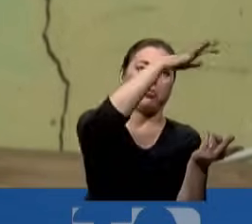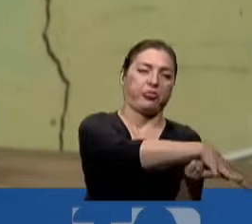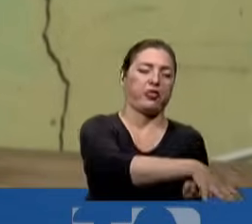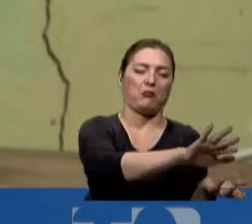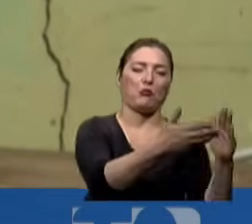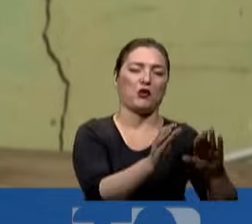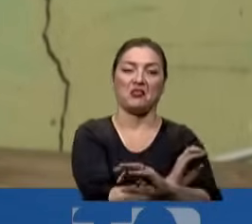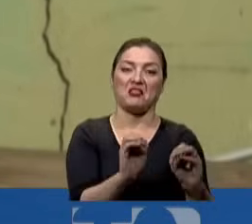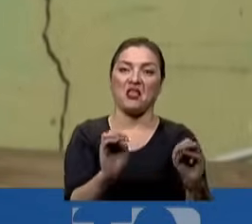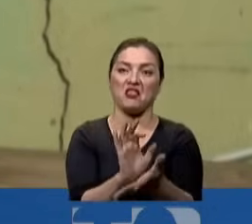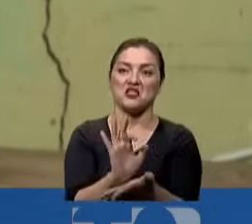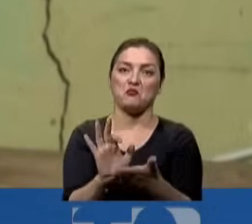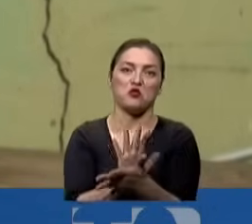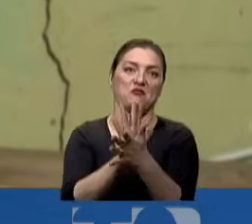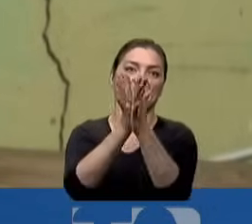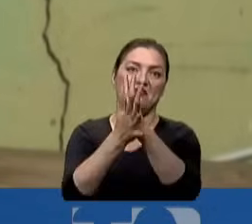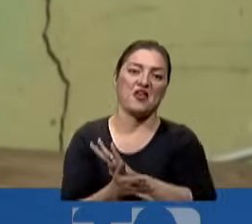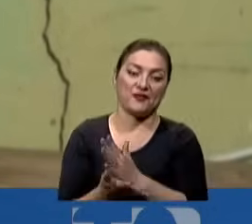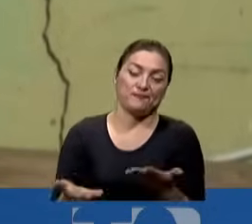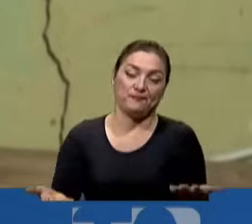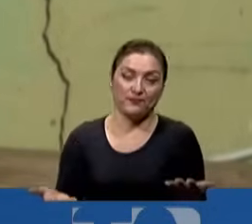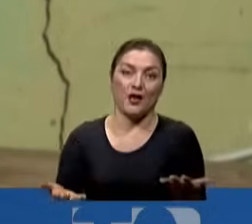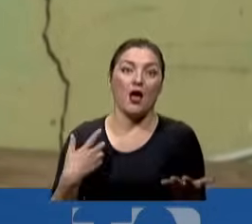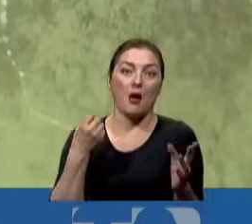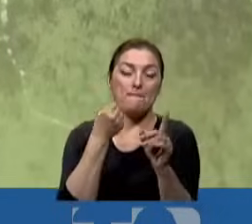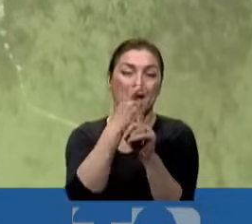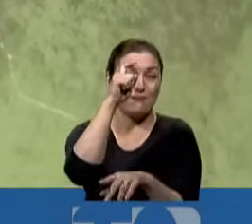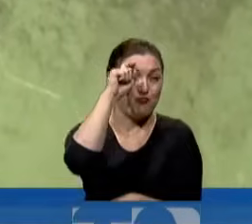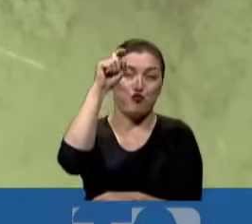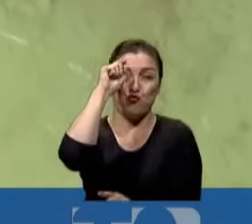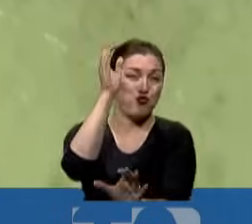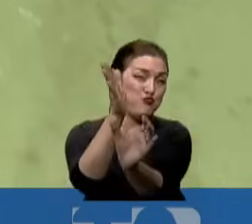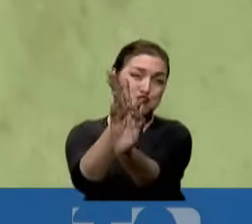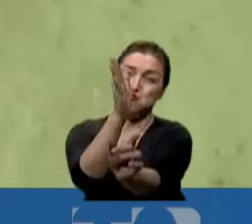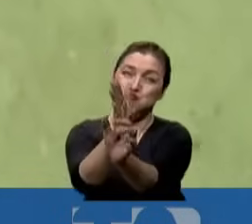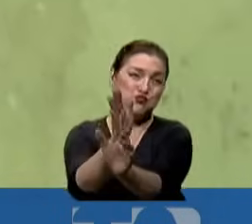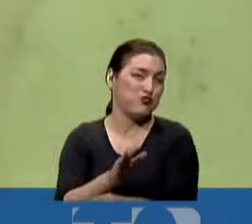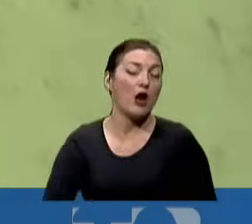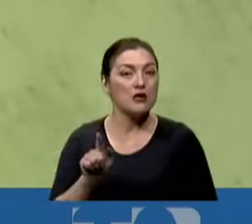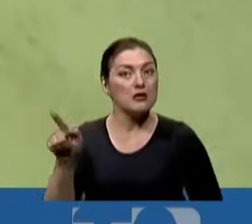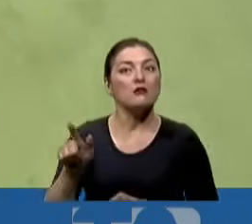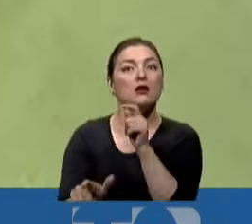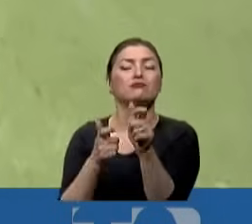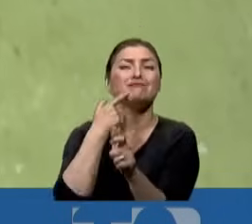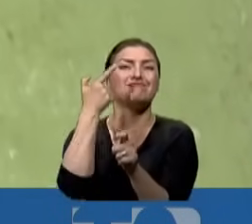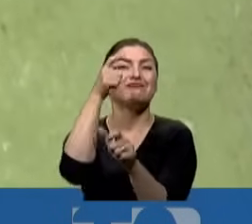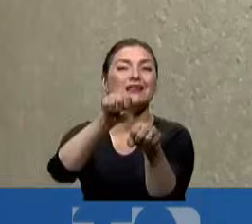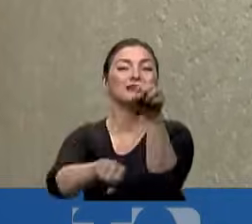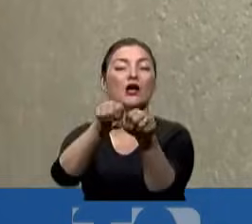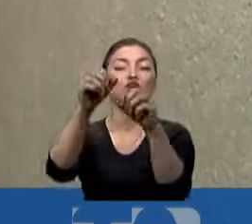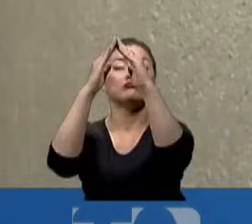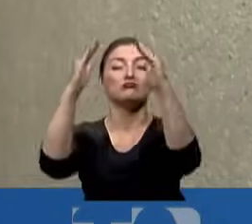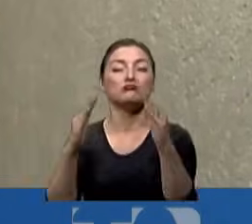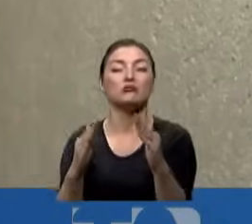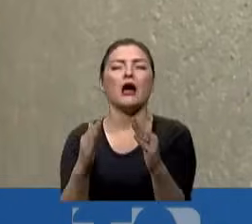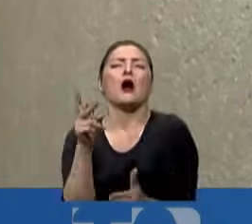lo que les cuento. Entonces prácticamente estamos psicológicamente mal. Como él, otros vecinos de Solanda le atribuyen el daño de sus casas